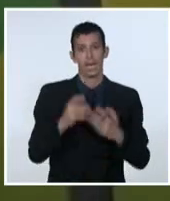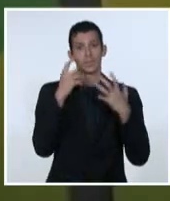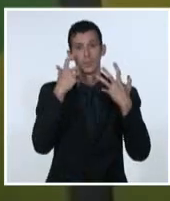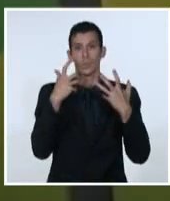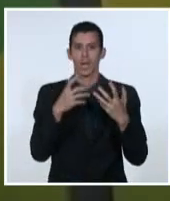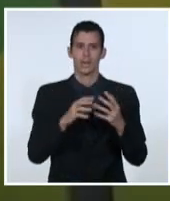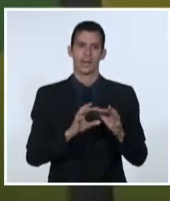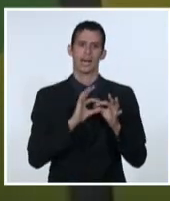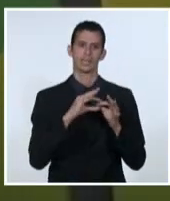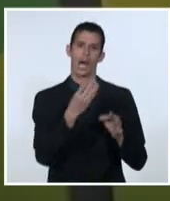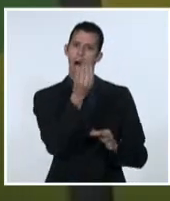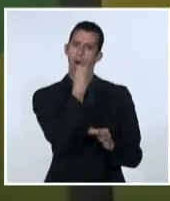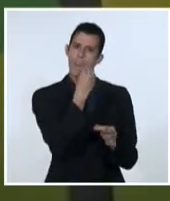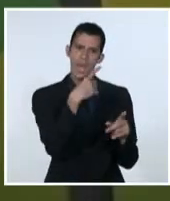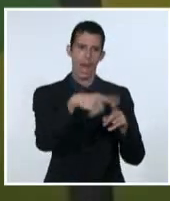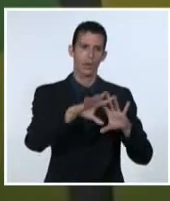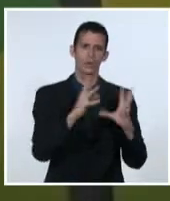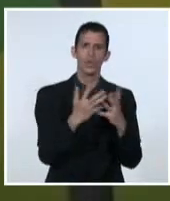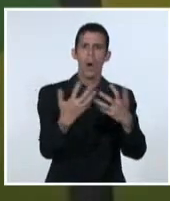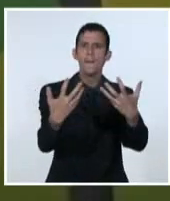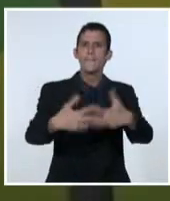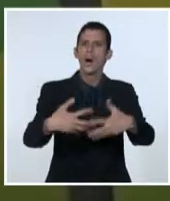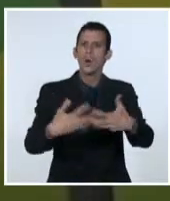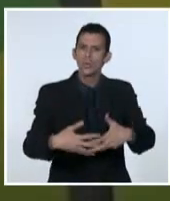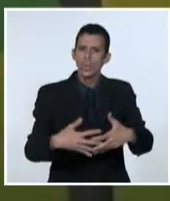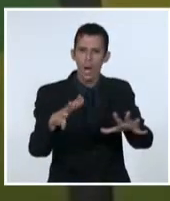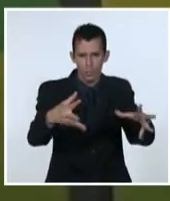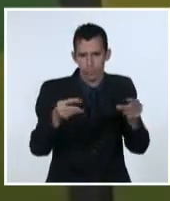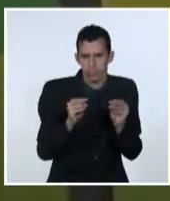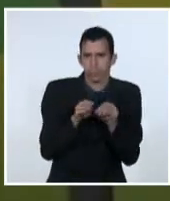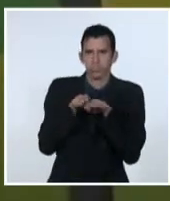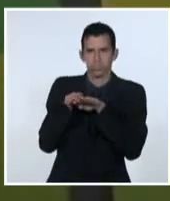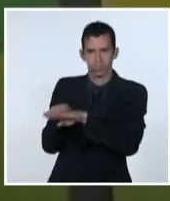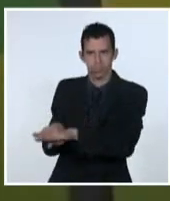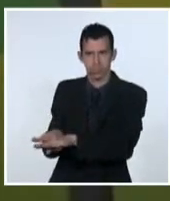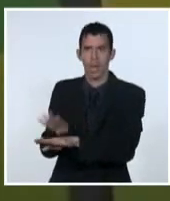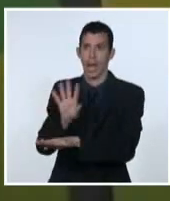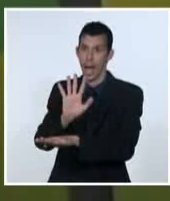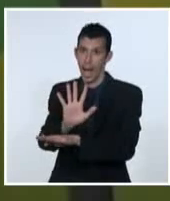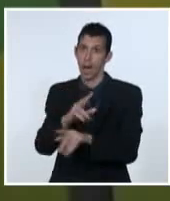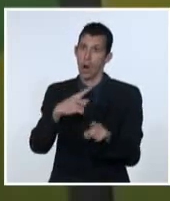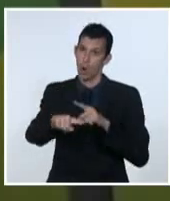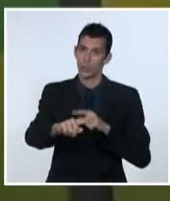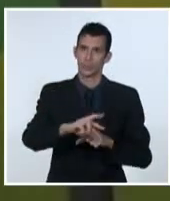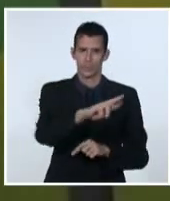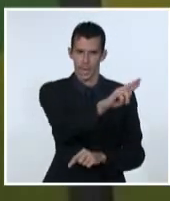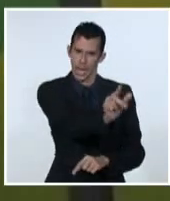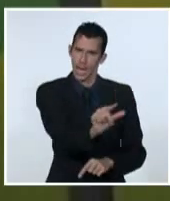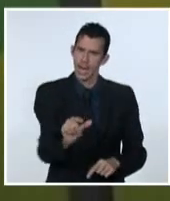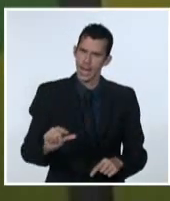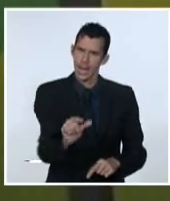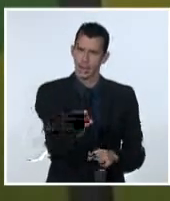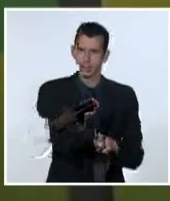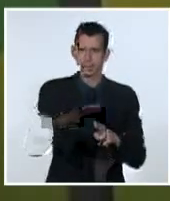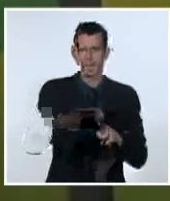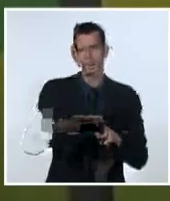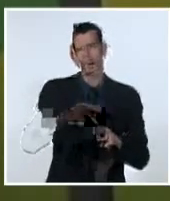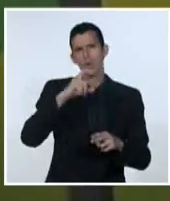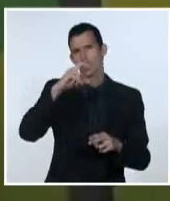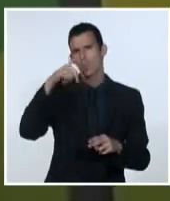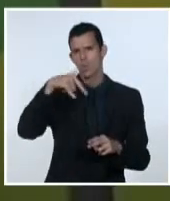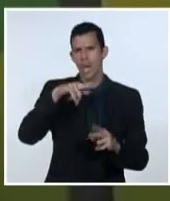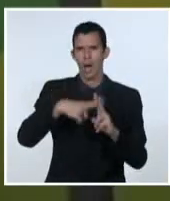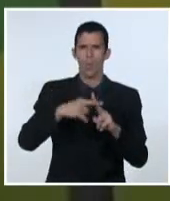población fundamentalmente en tanto la crecida del río cuyaguate que siempre preocupa ante la persistencia de las lluvias